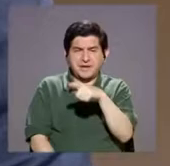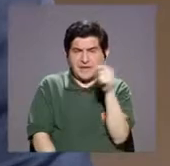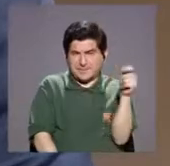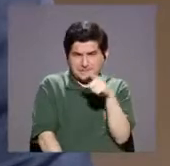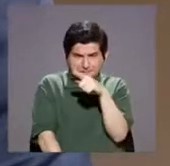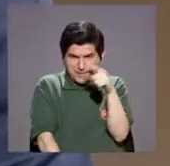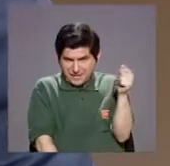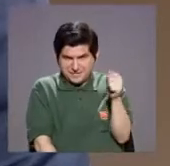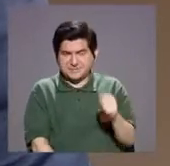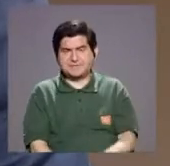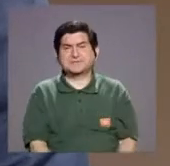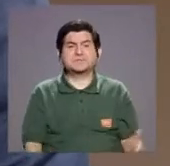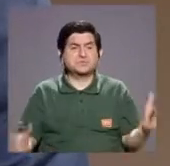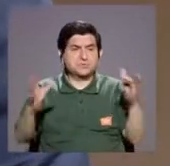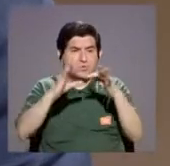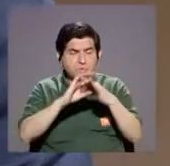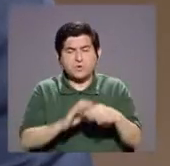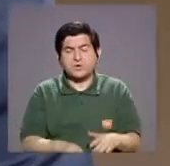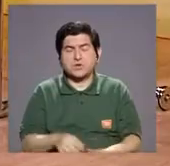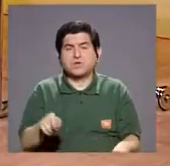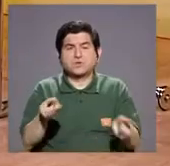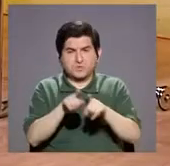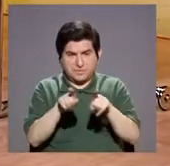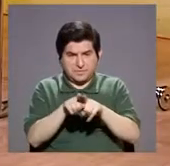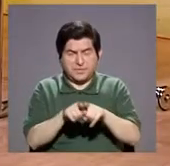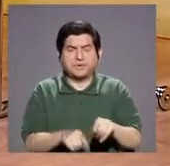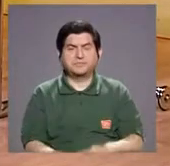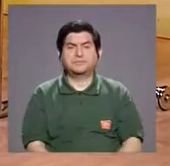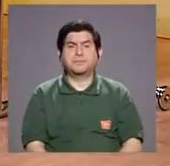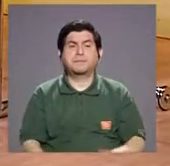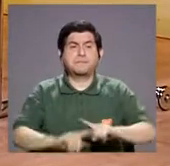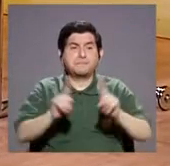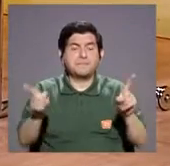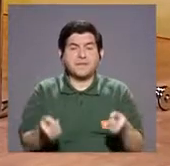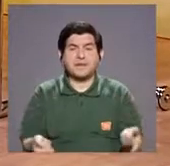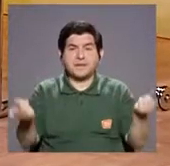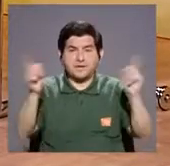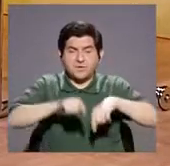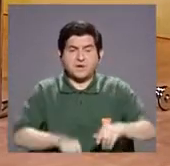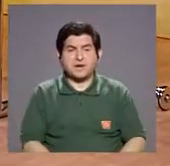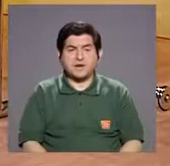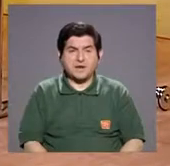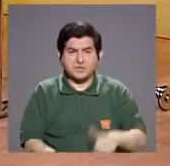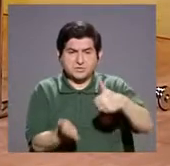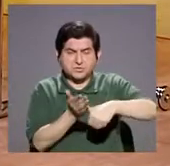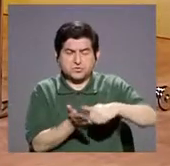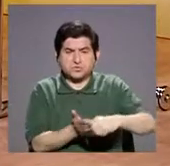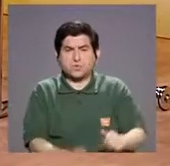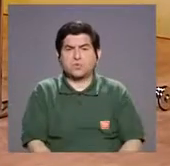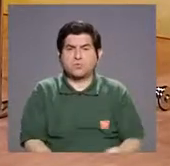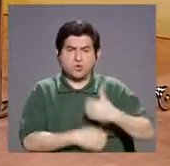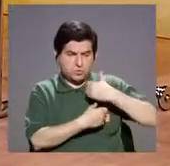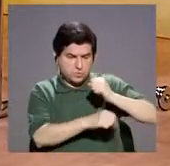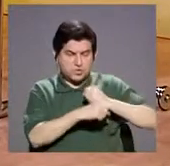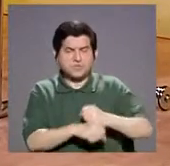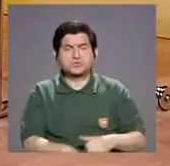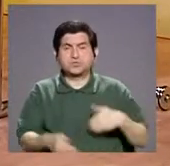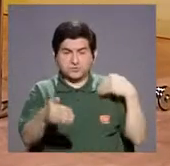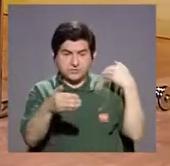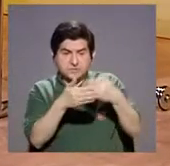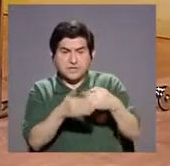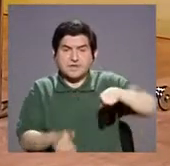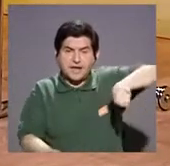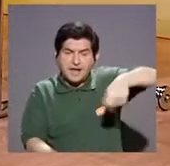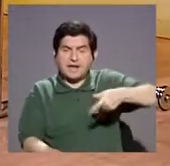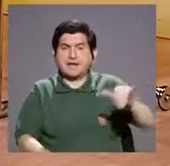más y vinculado año también pero en el caso específico de las elecciones municipales que las tenemos encima creo que también el canal va a